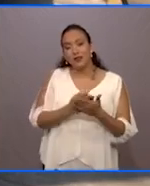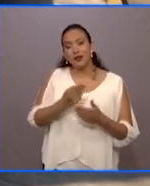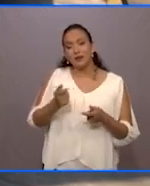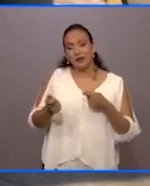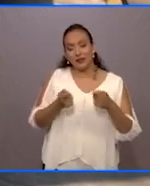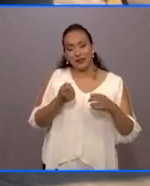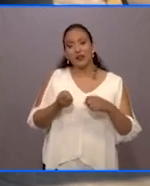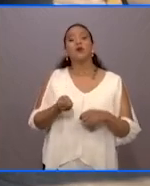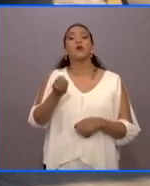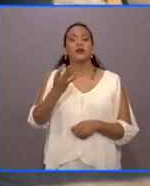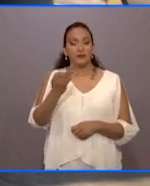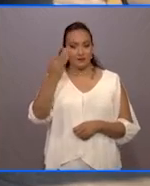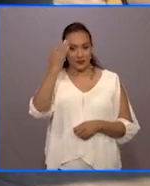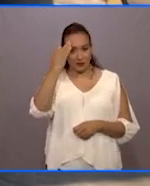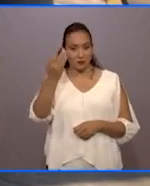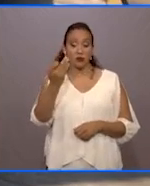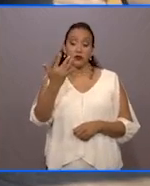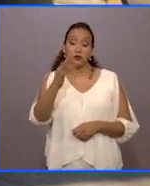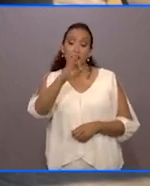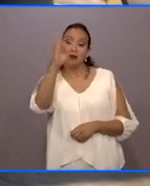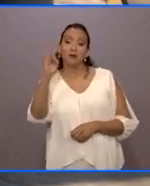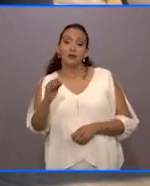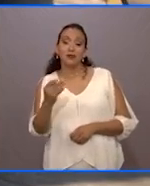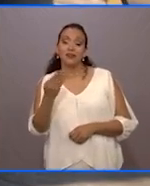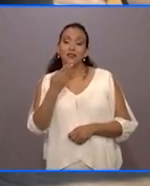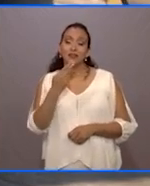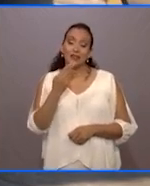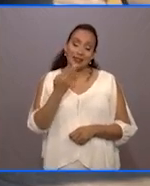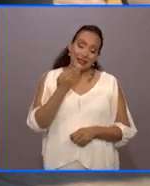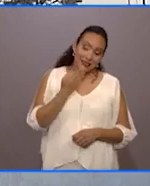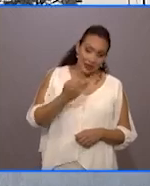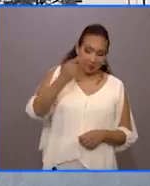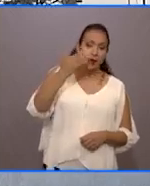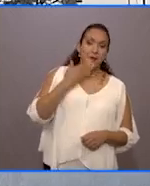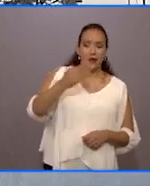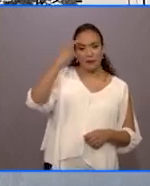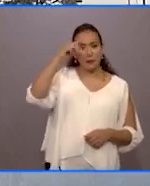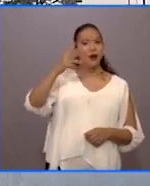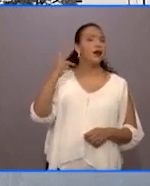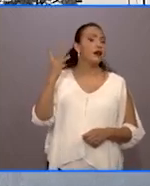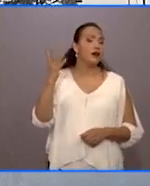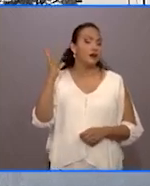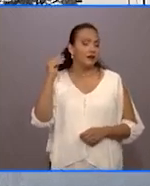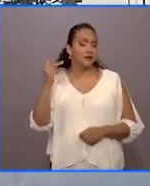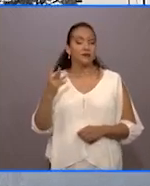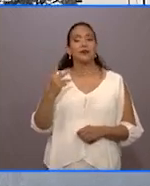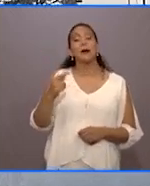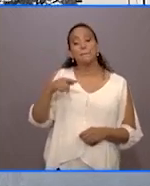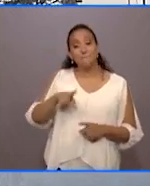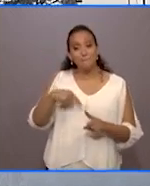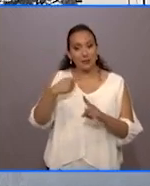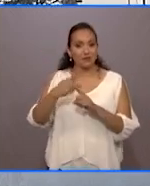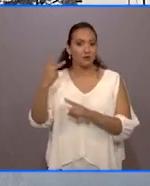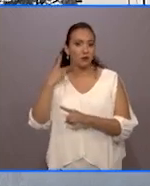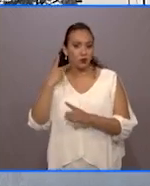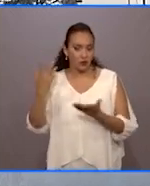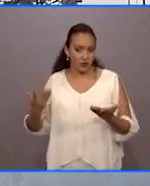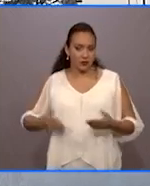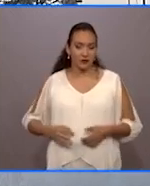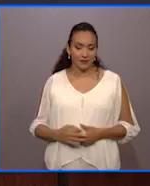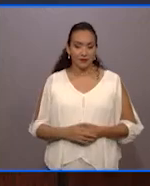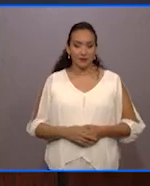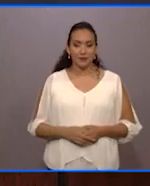equitativa el 50% de los tiempos oficiales, tomando en cuenta el derecho que tienen los partidos políticos a esa